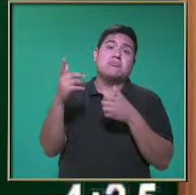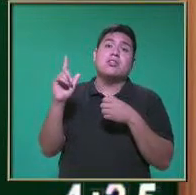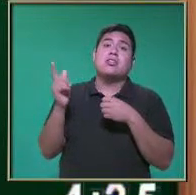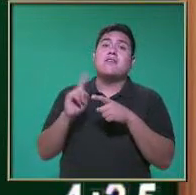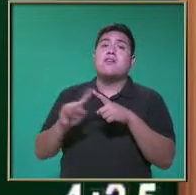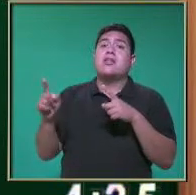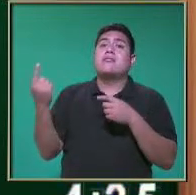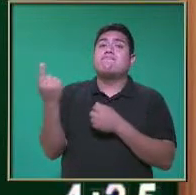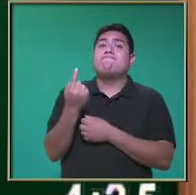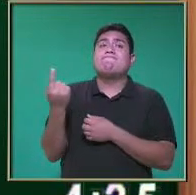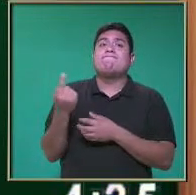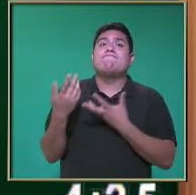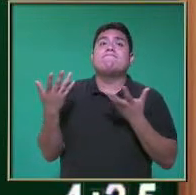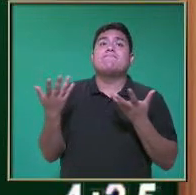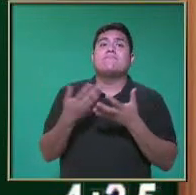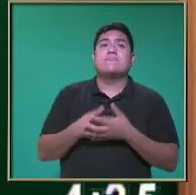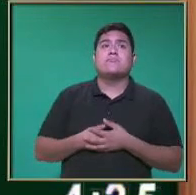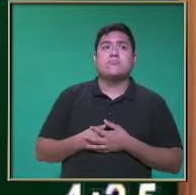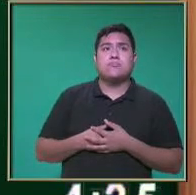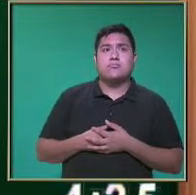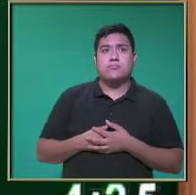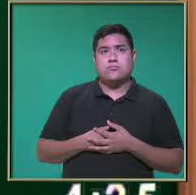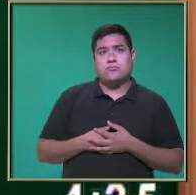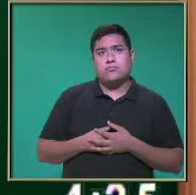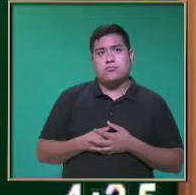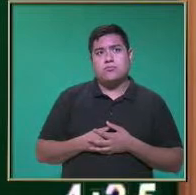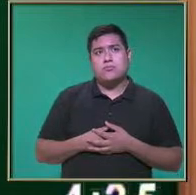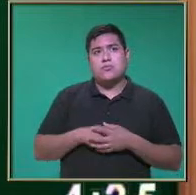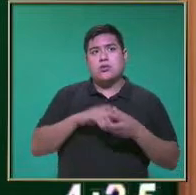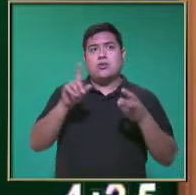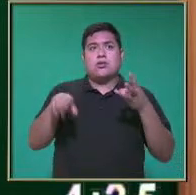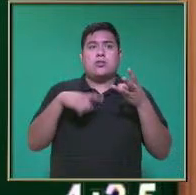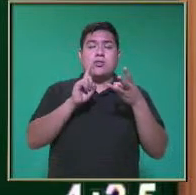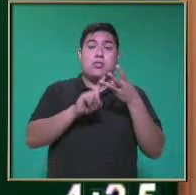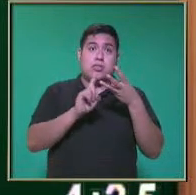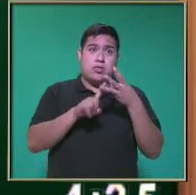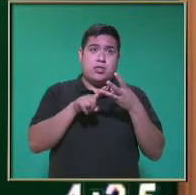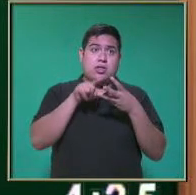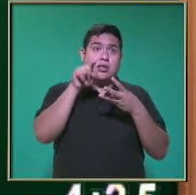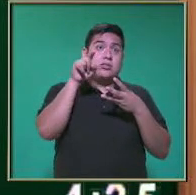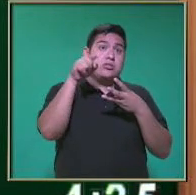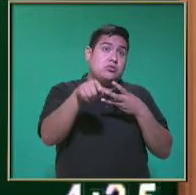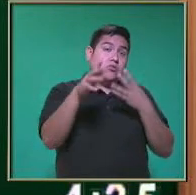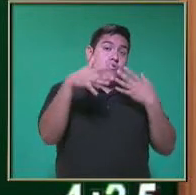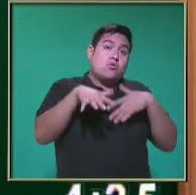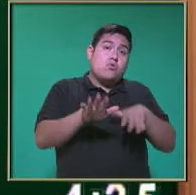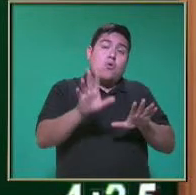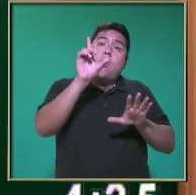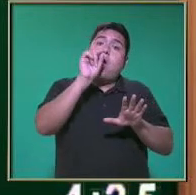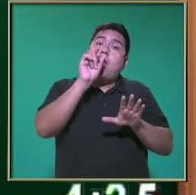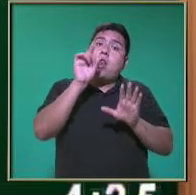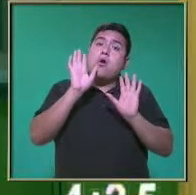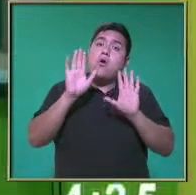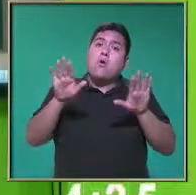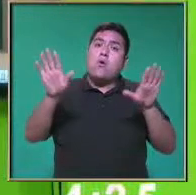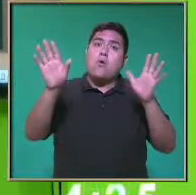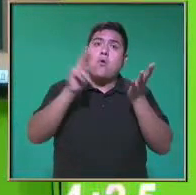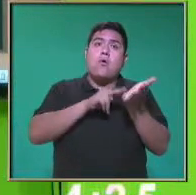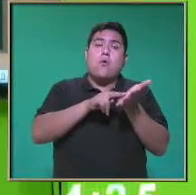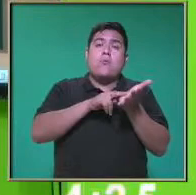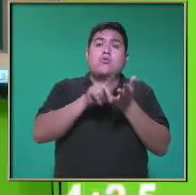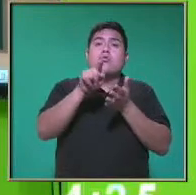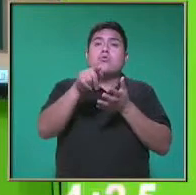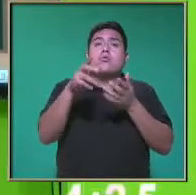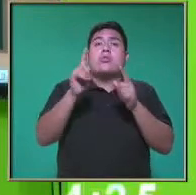hecho diferente? If you were the crow, what would you have done differently? Si tú fueras el cuervo, ¿qué hubieras hecho